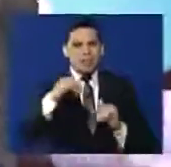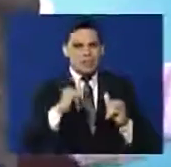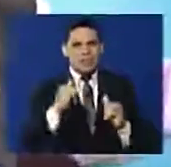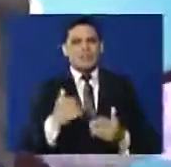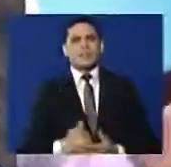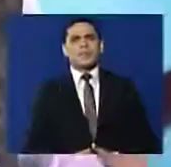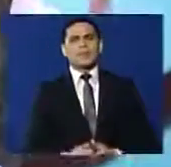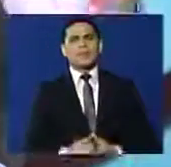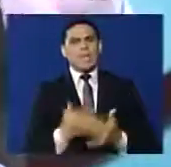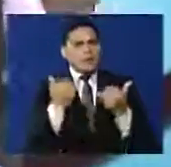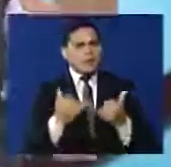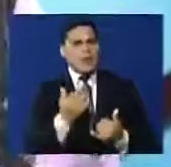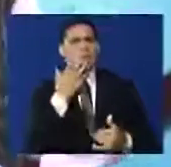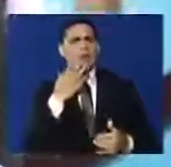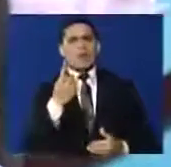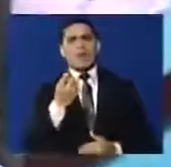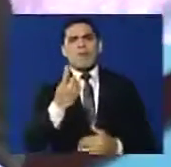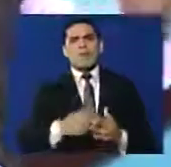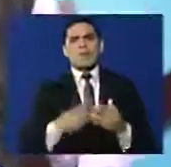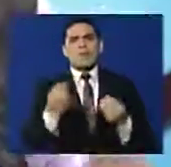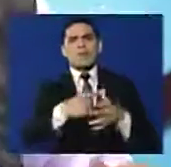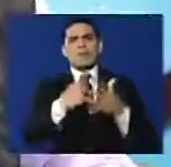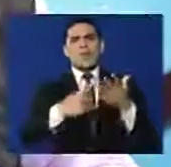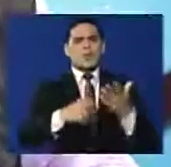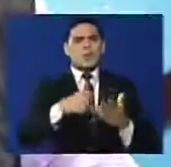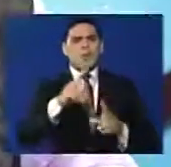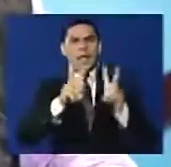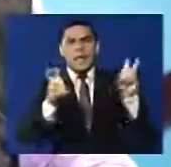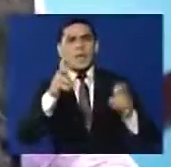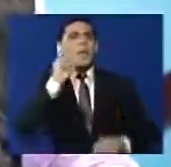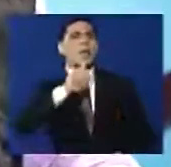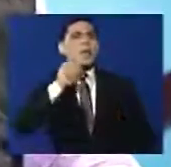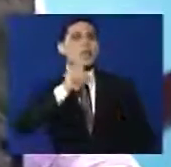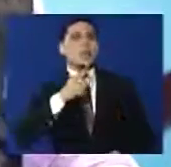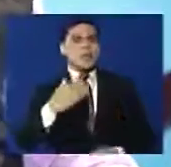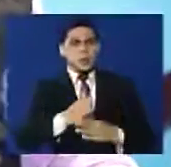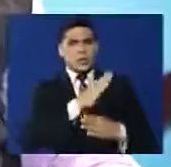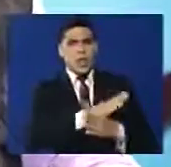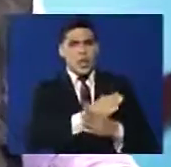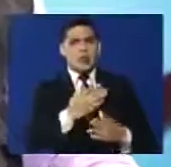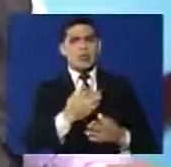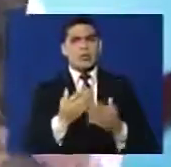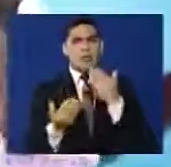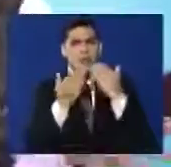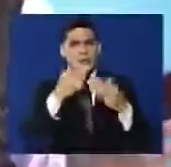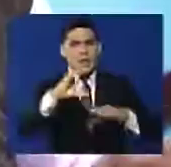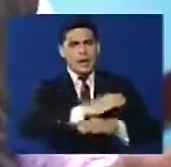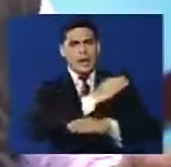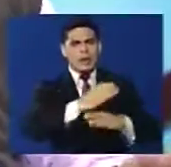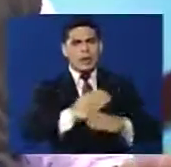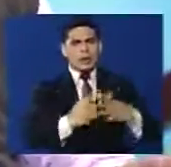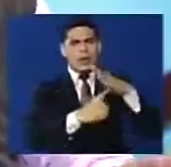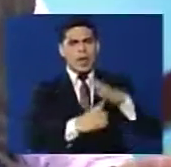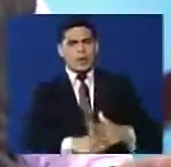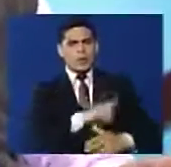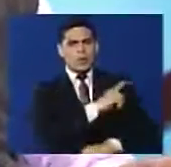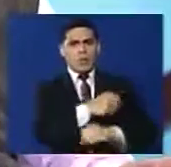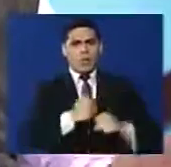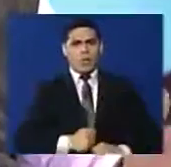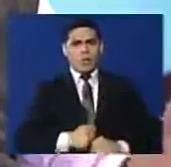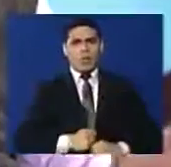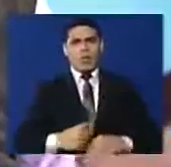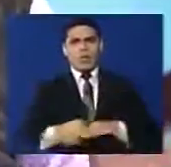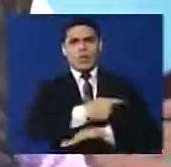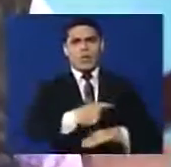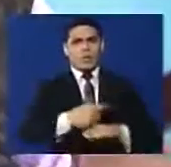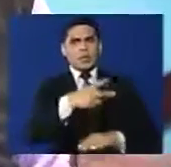para este momento. Es decir, ahorita faltan muchas cosas. Aquí estamos en el tema de la mentira. Yo anteriormente escribí sobre el abuso de poder, que no es potestad de este gobierno nada más. No,